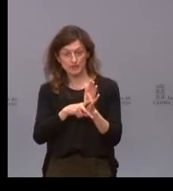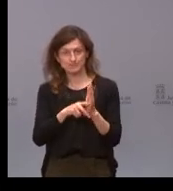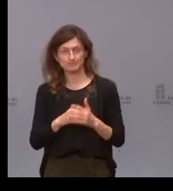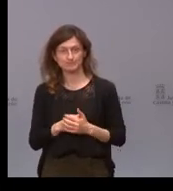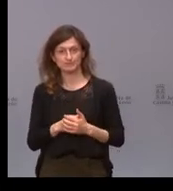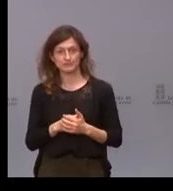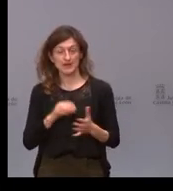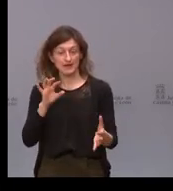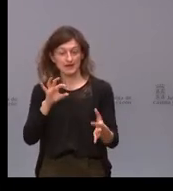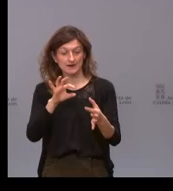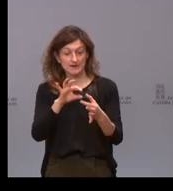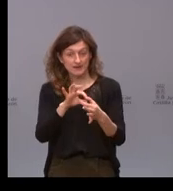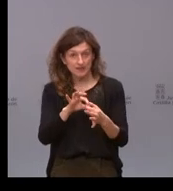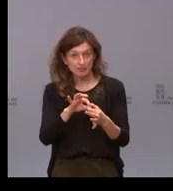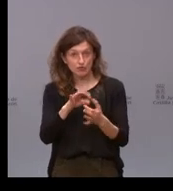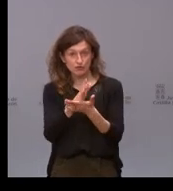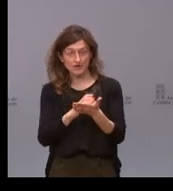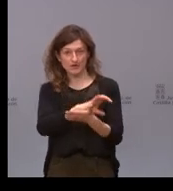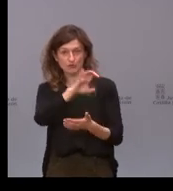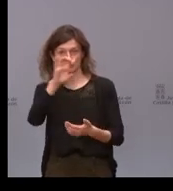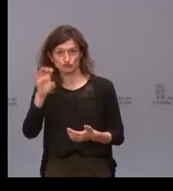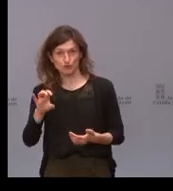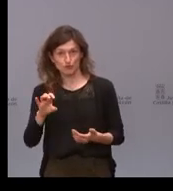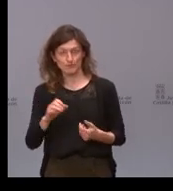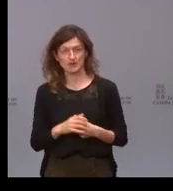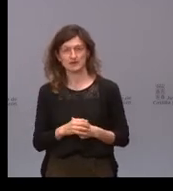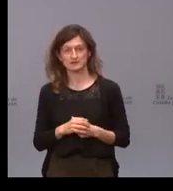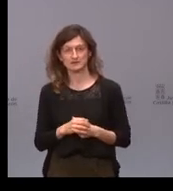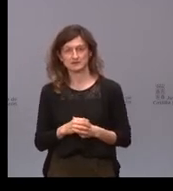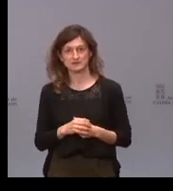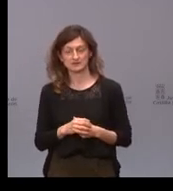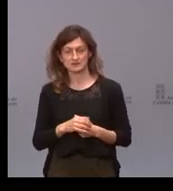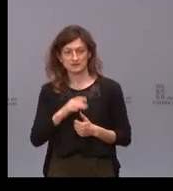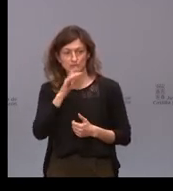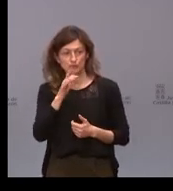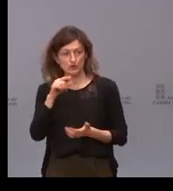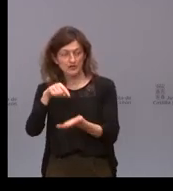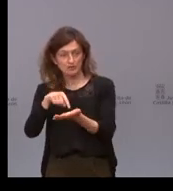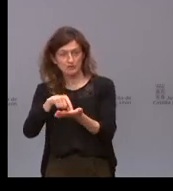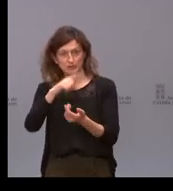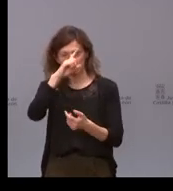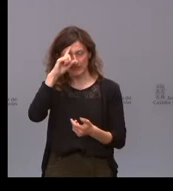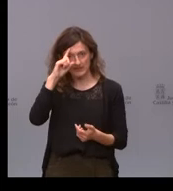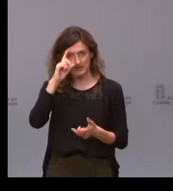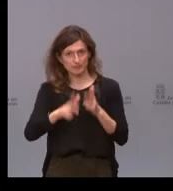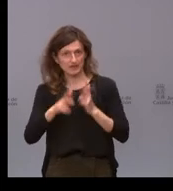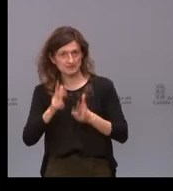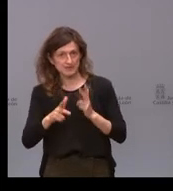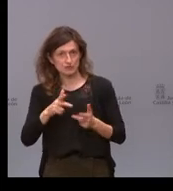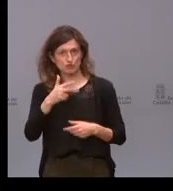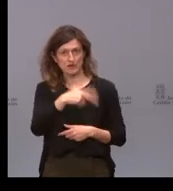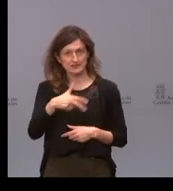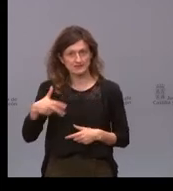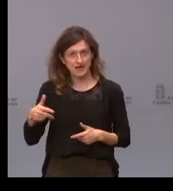relación a las comunidades autónomas que menos pagan por este impuesto muchas de las cuales bueno madrid el país vasco extremadura cantabria